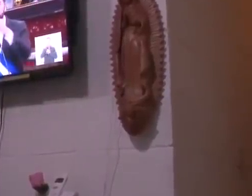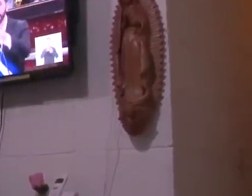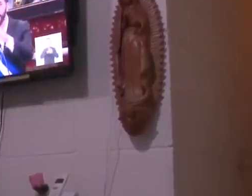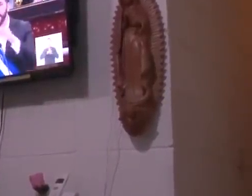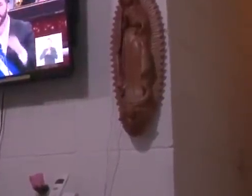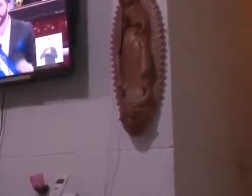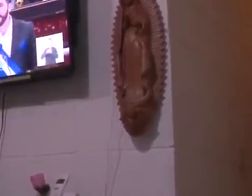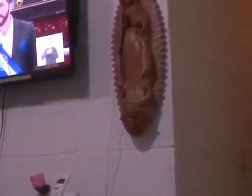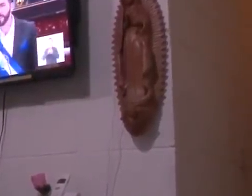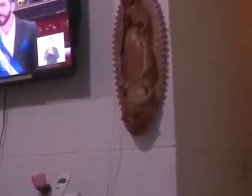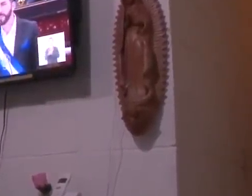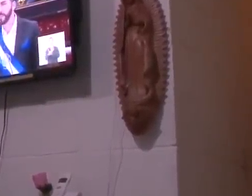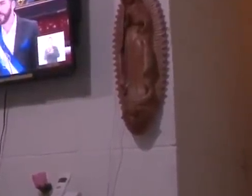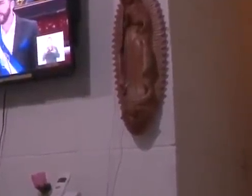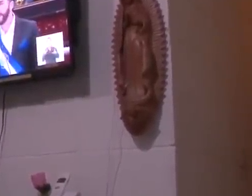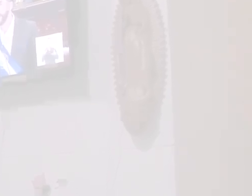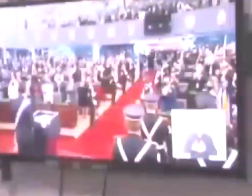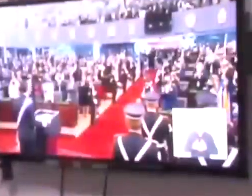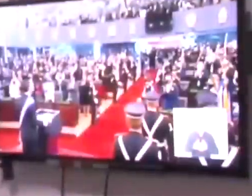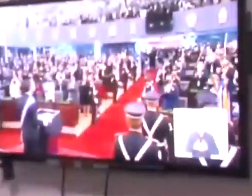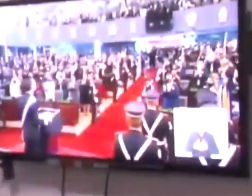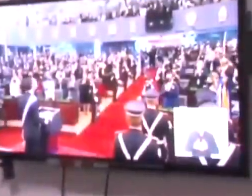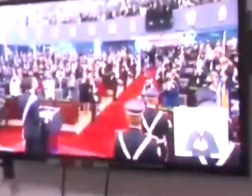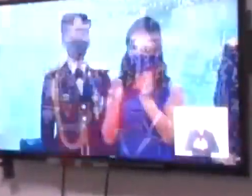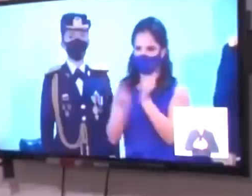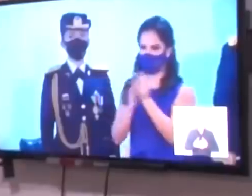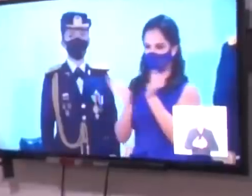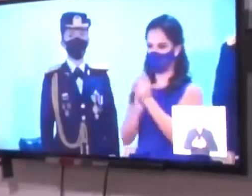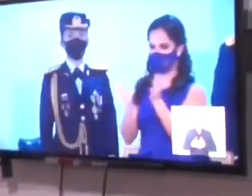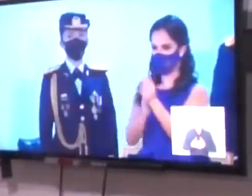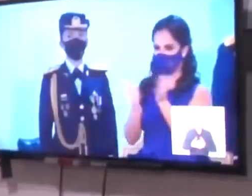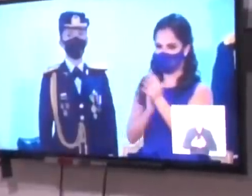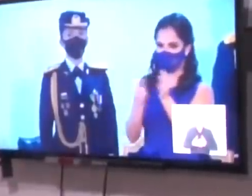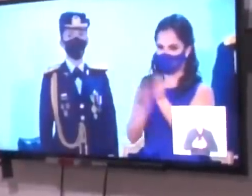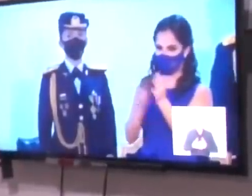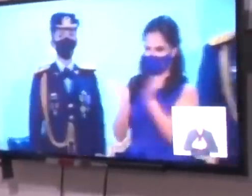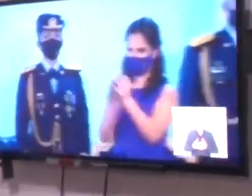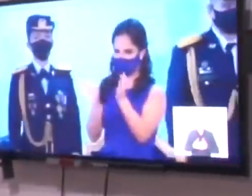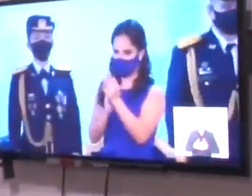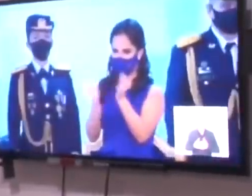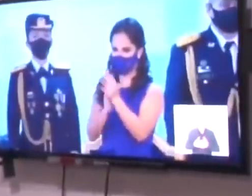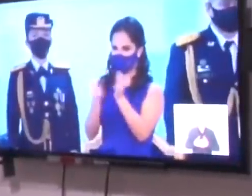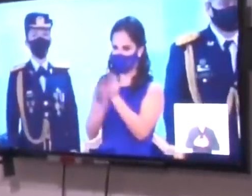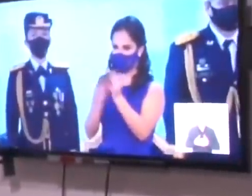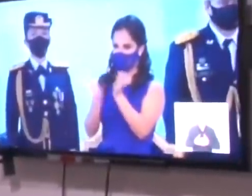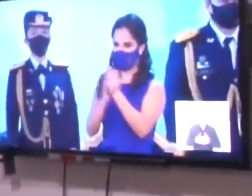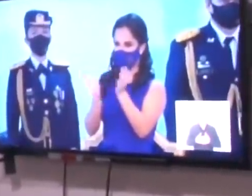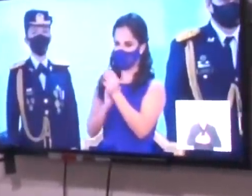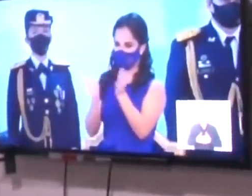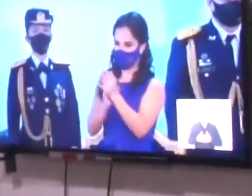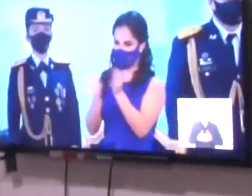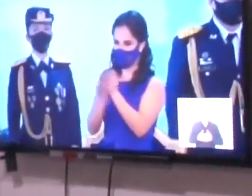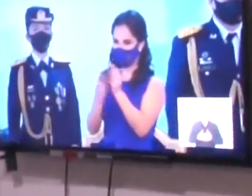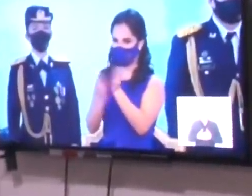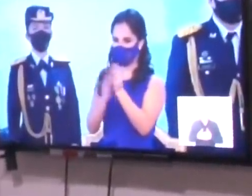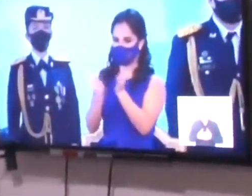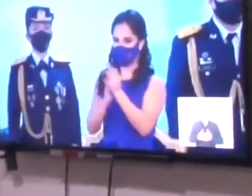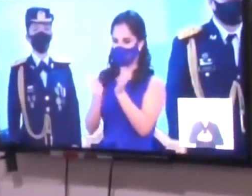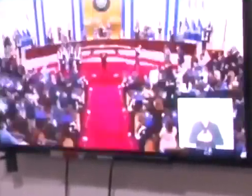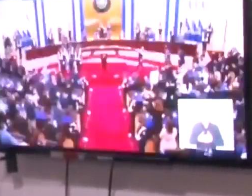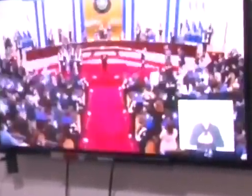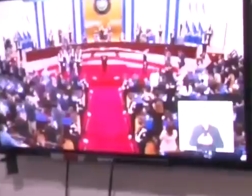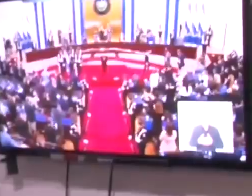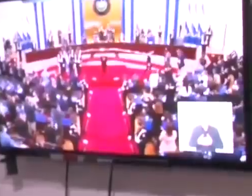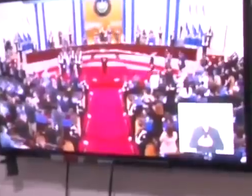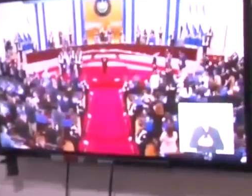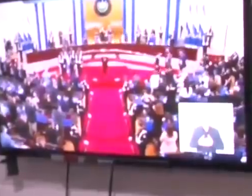de más transformaciones en el país creo ya tengo 17 años de estar